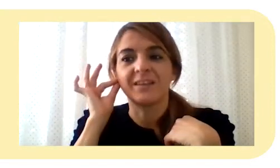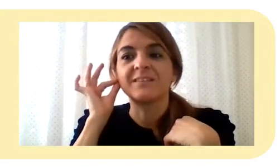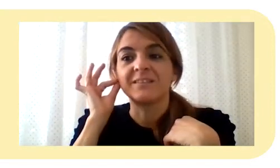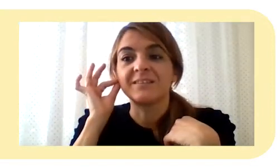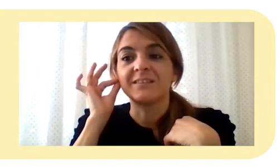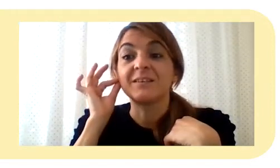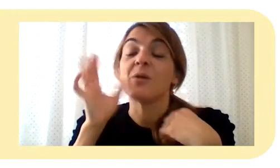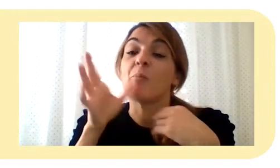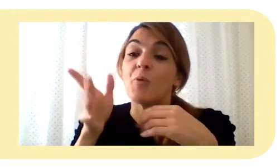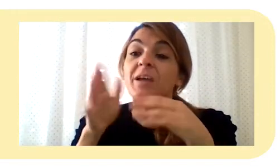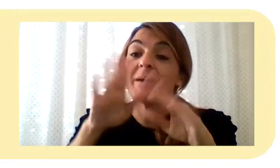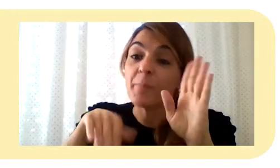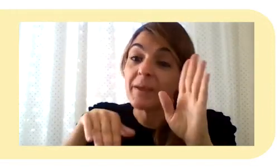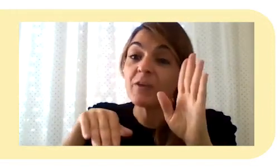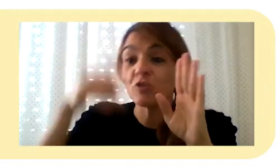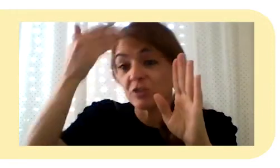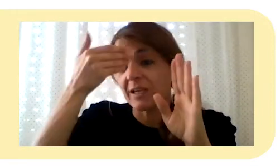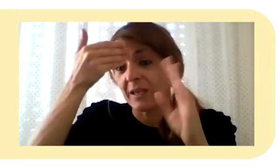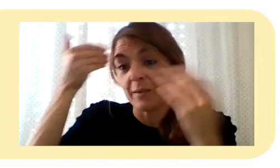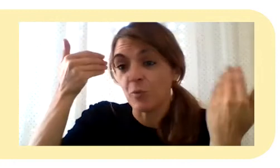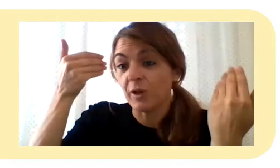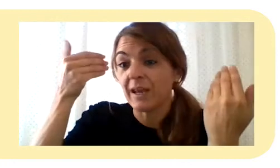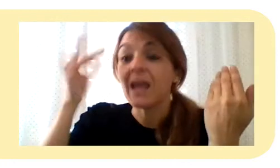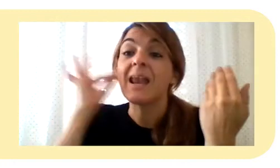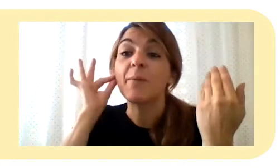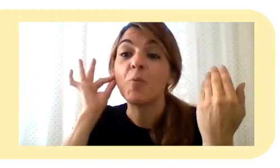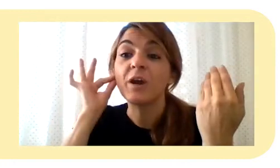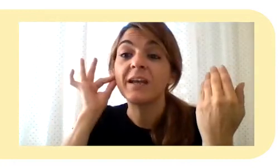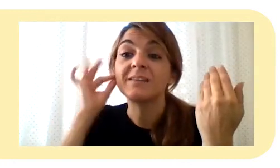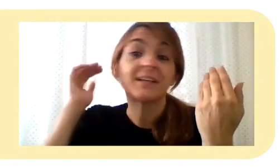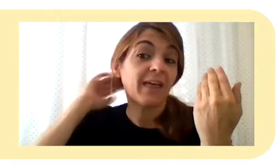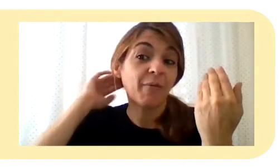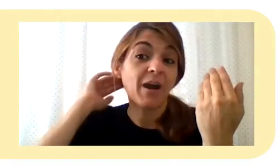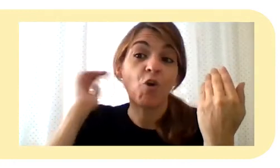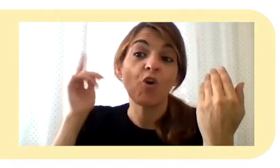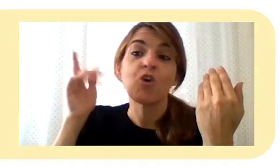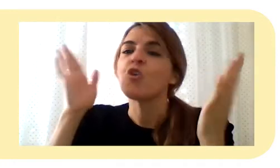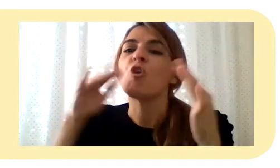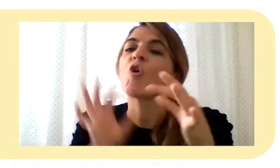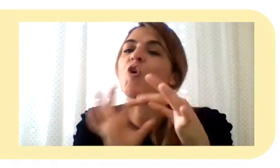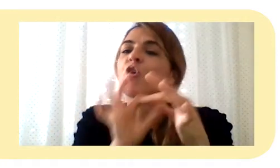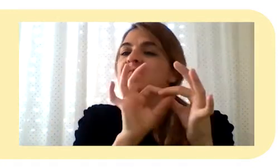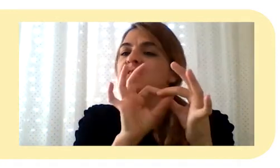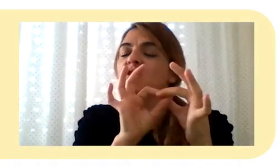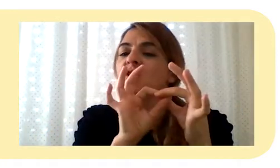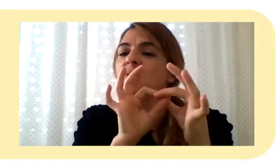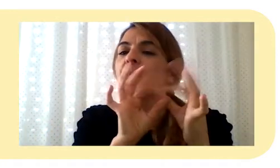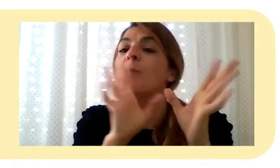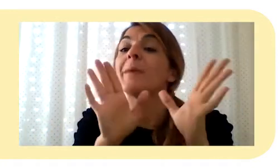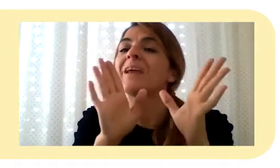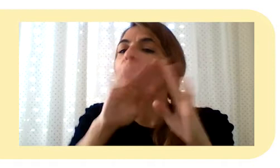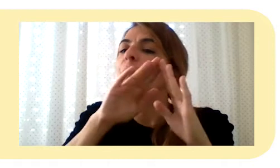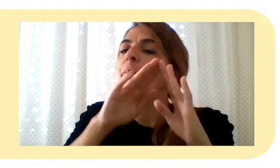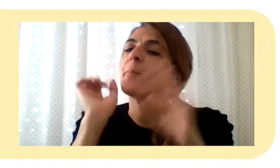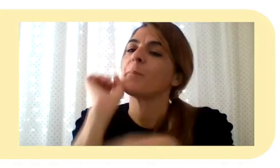otro, y menos interhemisféricas, y en las mujeres, que es esta parte de aquí abajo, no es que no tengamos conexiones dentro de un hemisferio y del otro, pero tenemos muchas